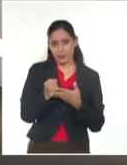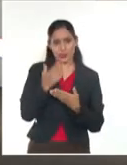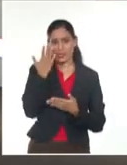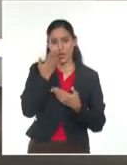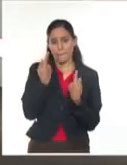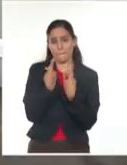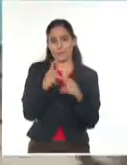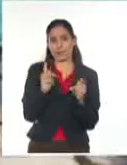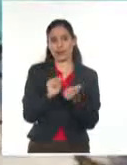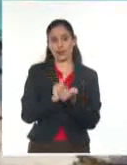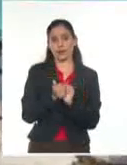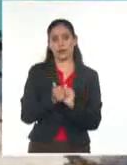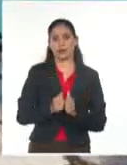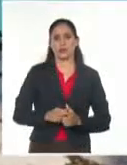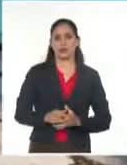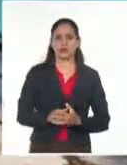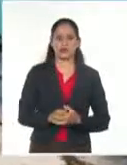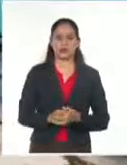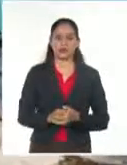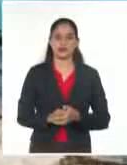deporte.